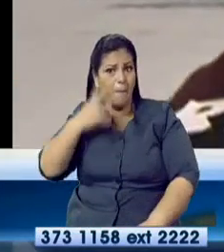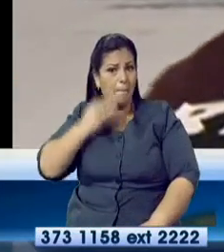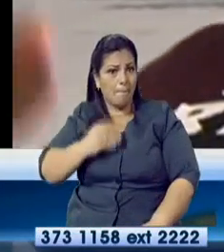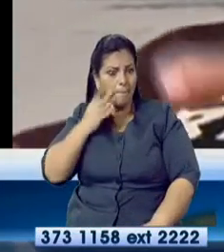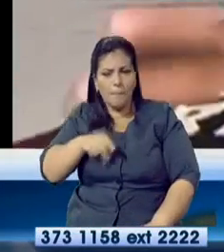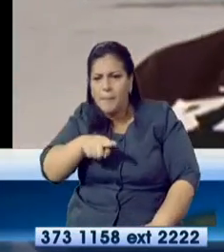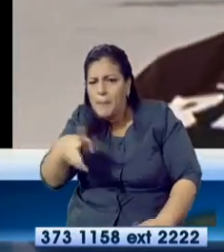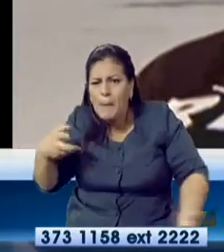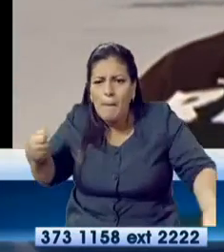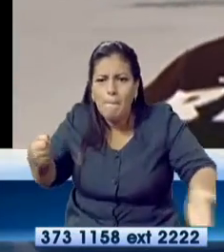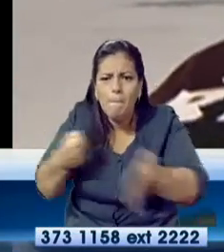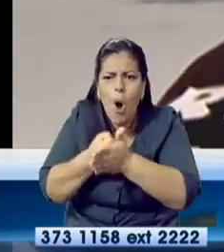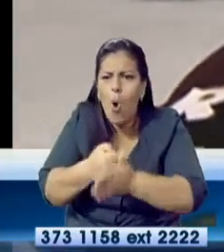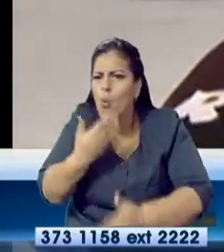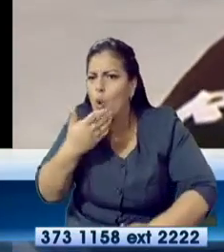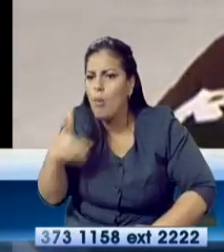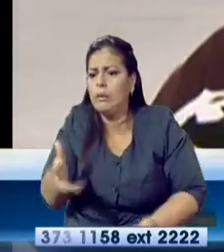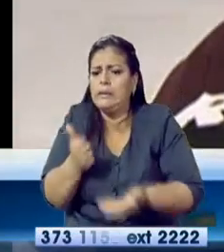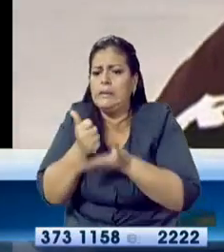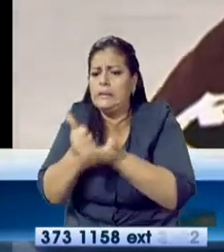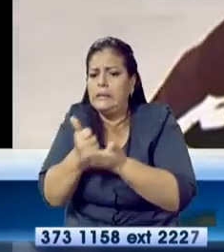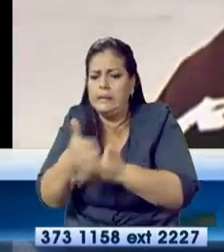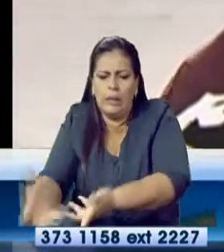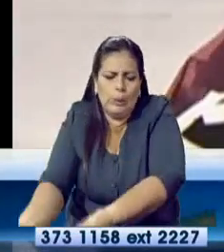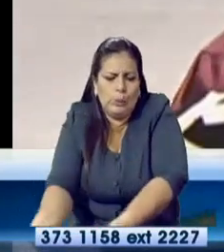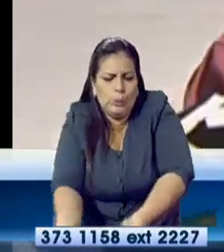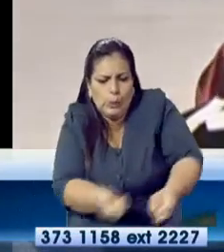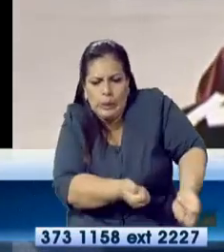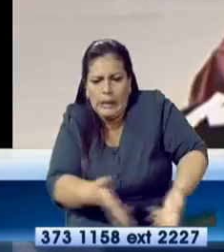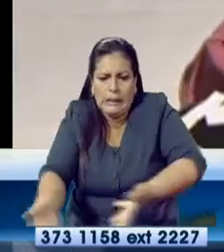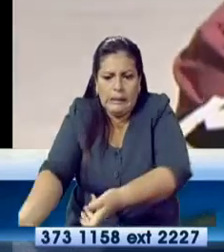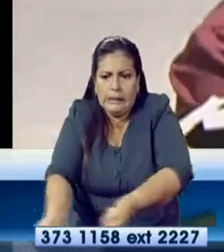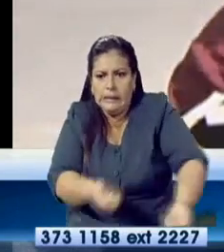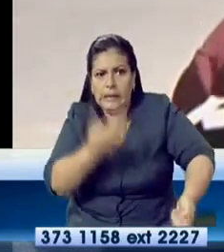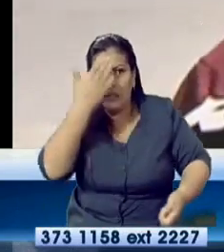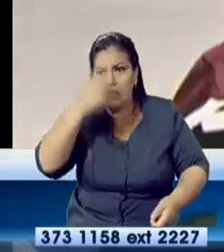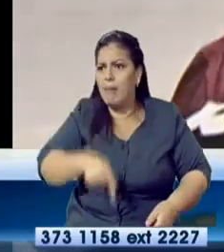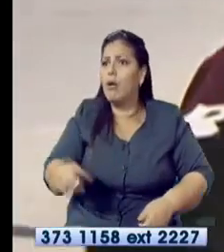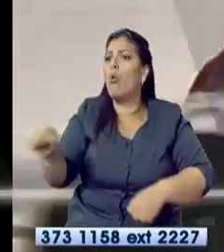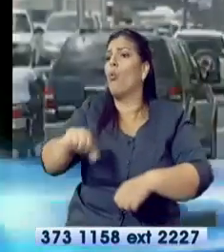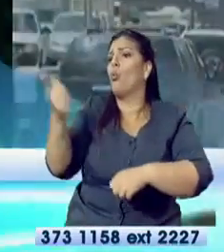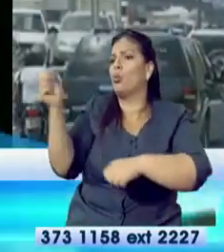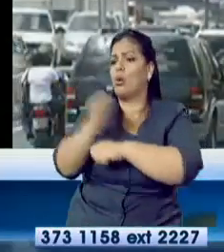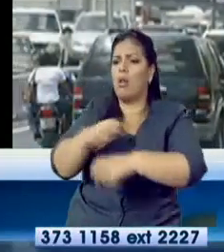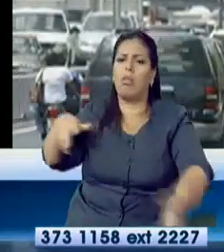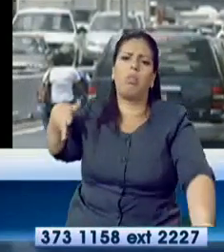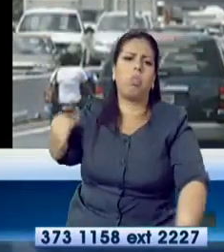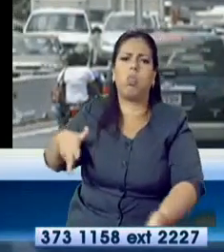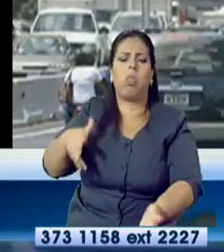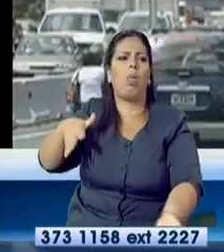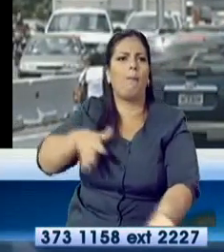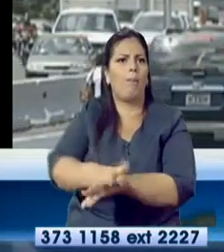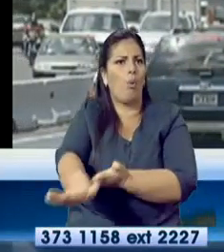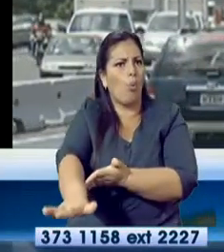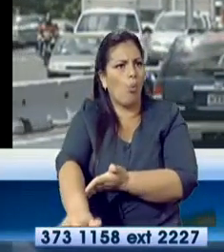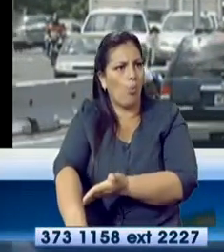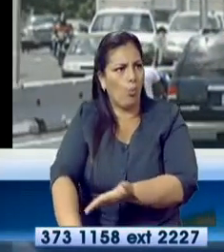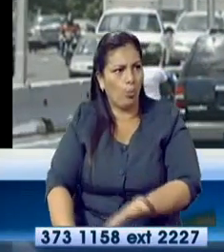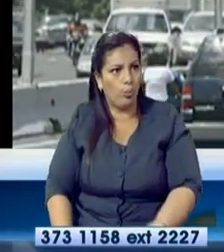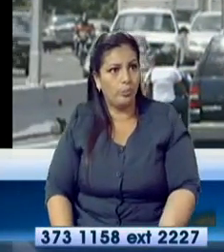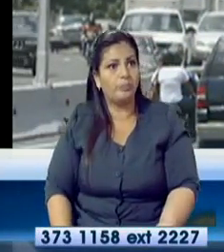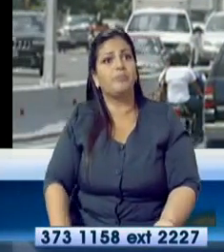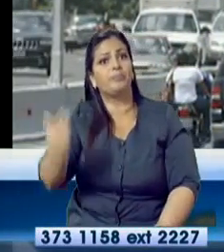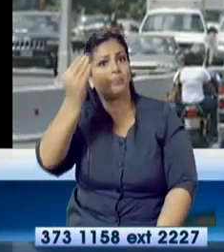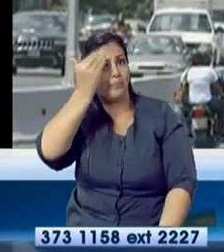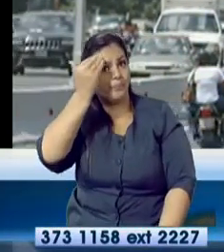atropelladas, ponerlas a un lado de la vereda para que no venga el otro carro de atrás y los atropelle. Y justamente manejar exceso de